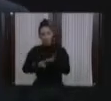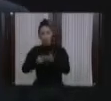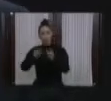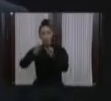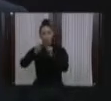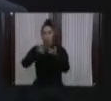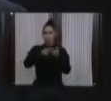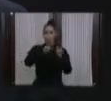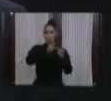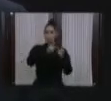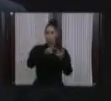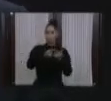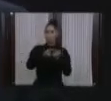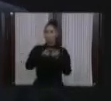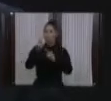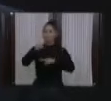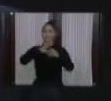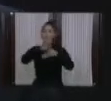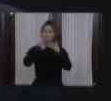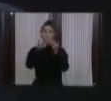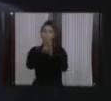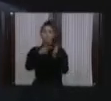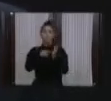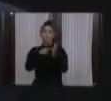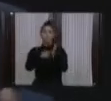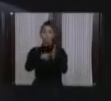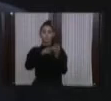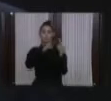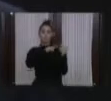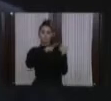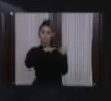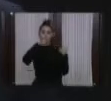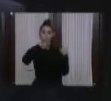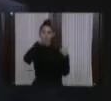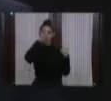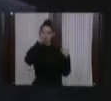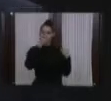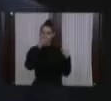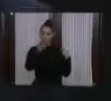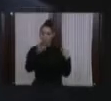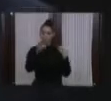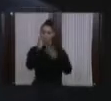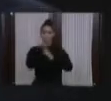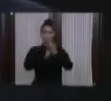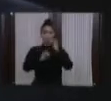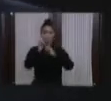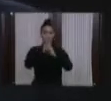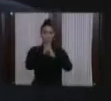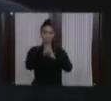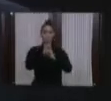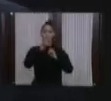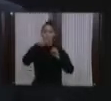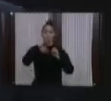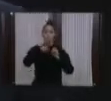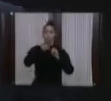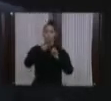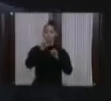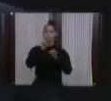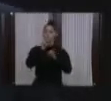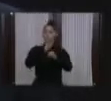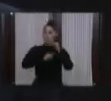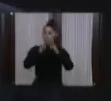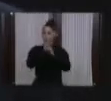la pedagogía la metodología el acompañamiento quien va a estar en la casa supervisando esos niños